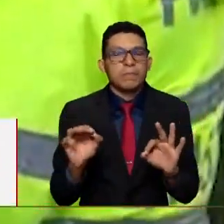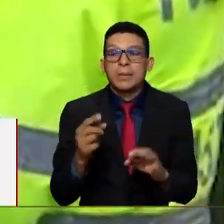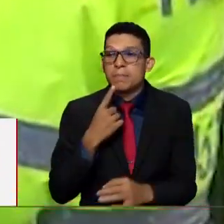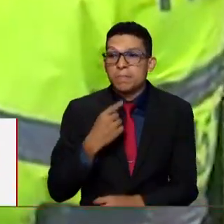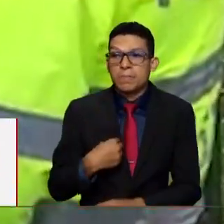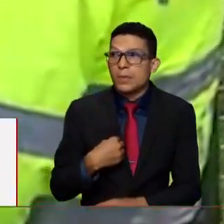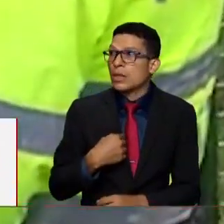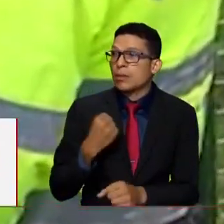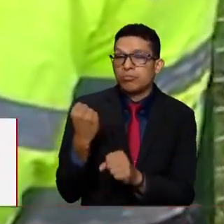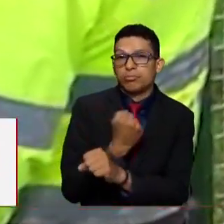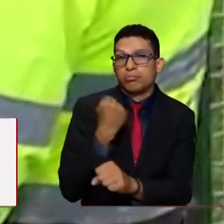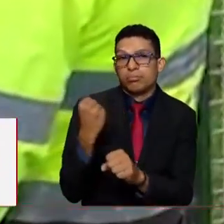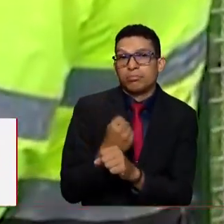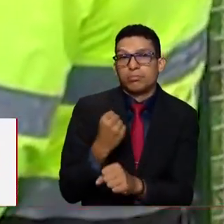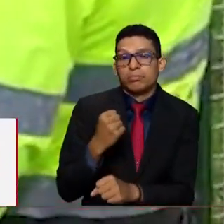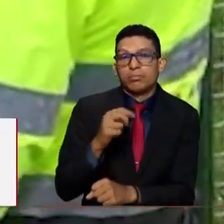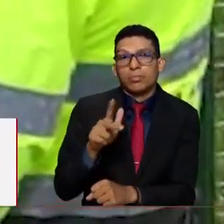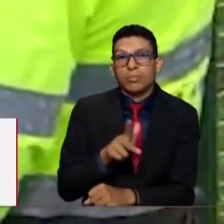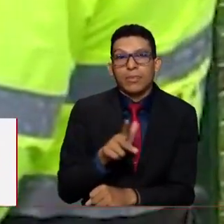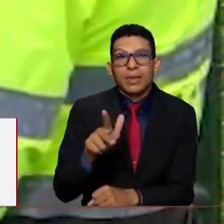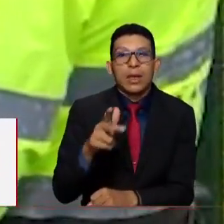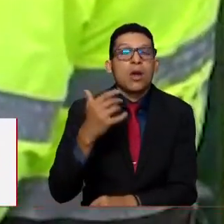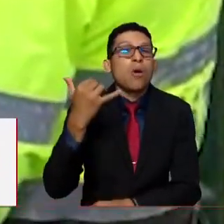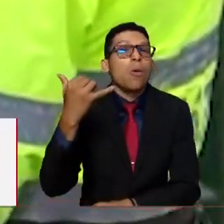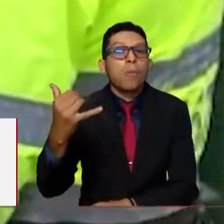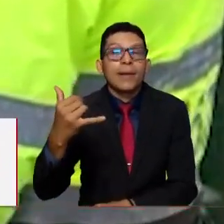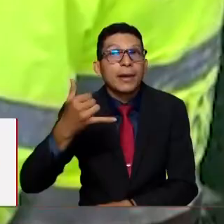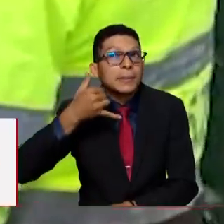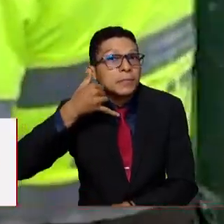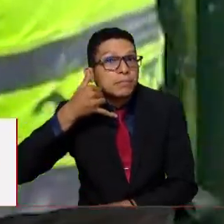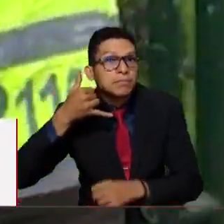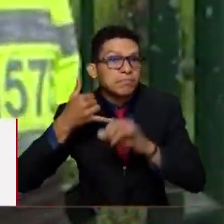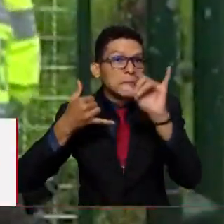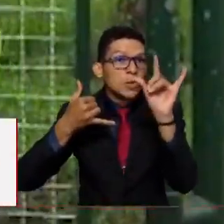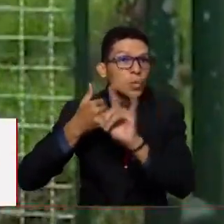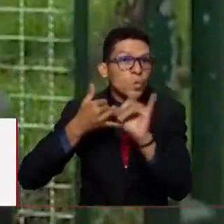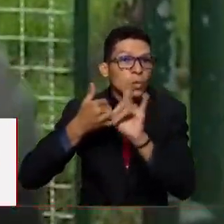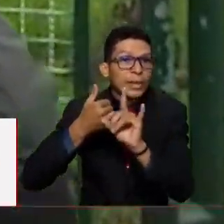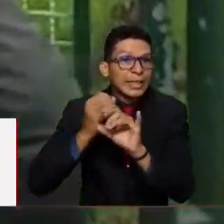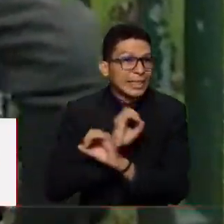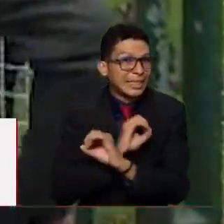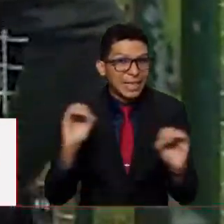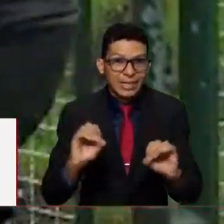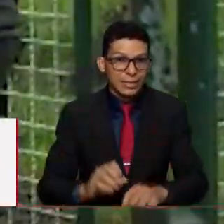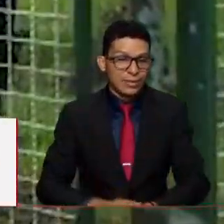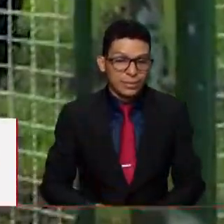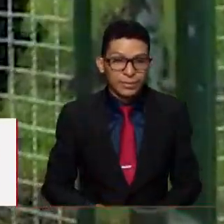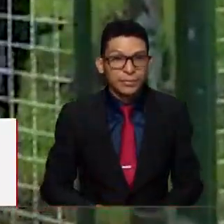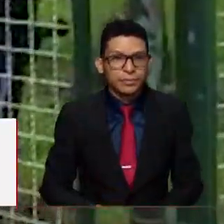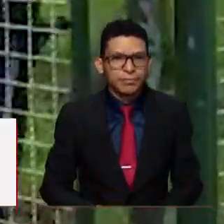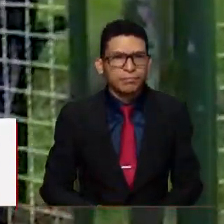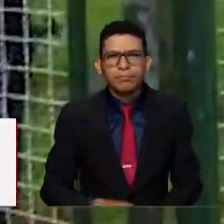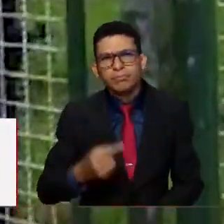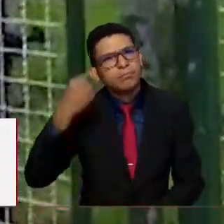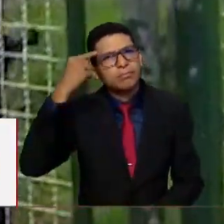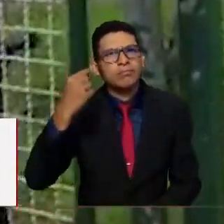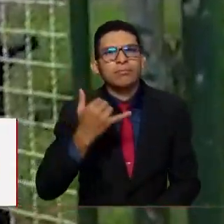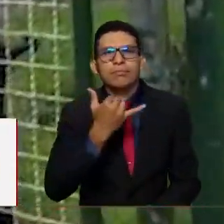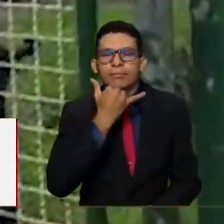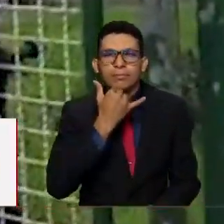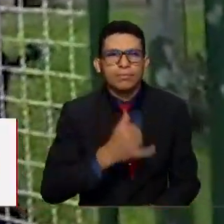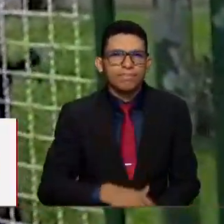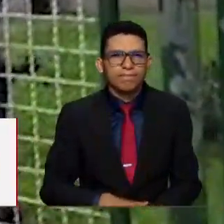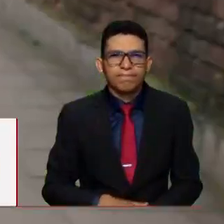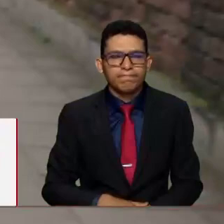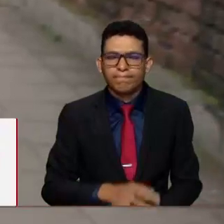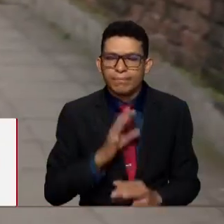estaba yéndose a trabajar para donde no había señal. Sí. ¿Y hoy qué piensa de lo que pasó? No, pues la